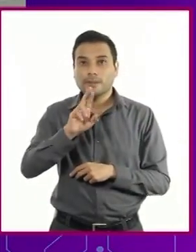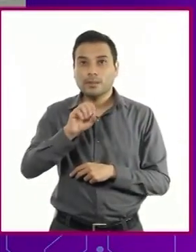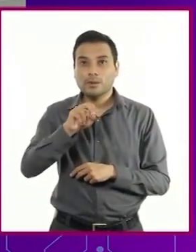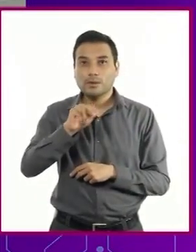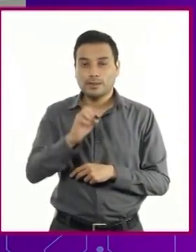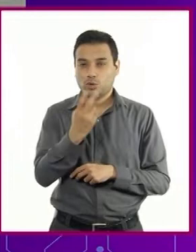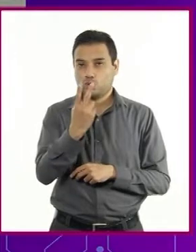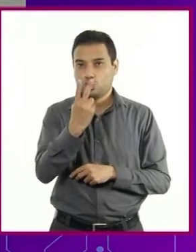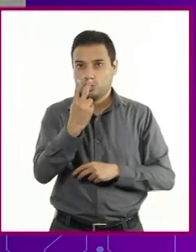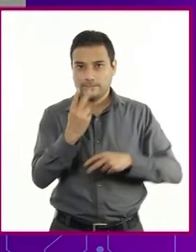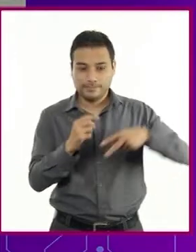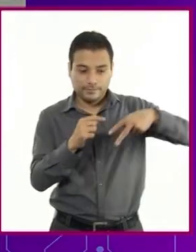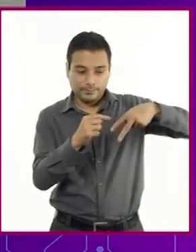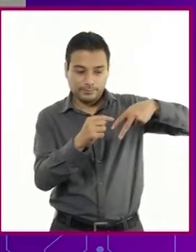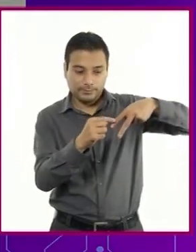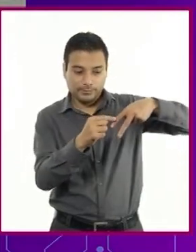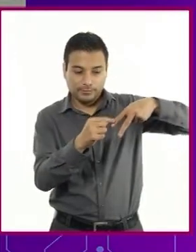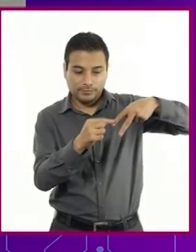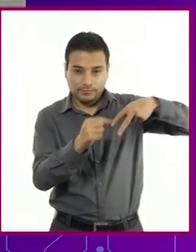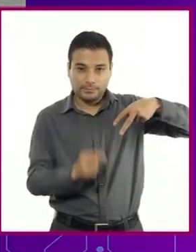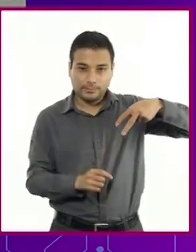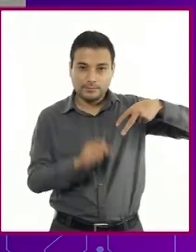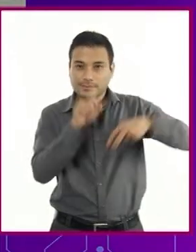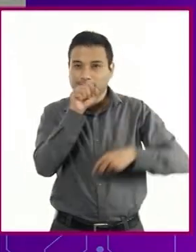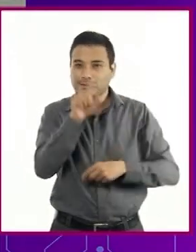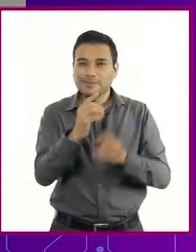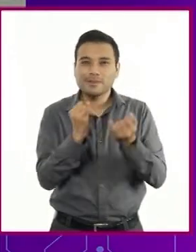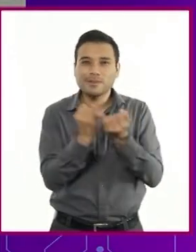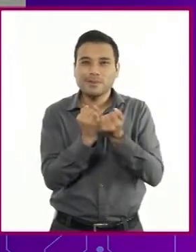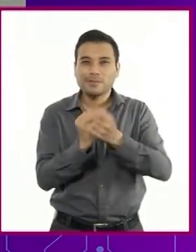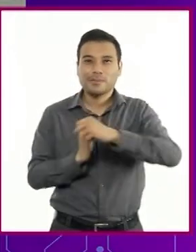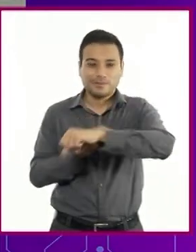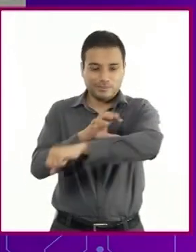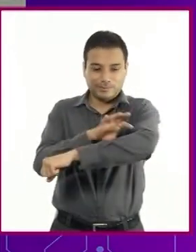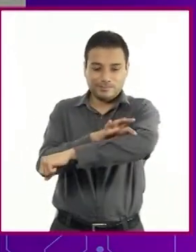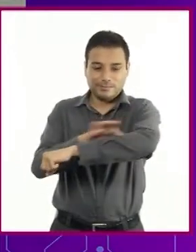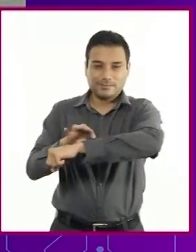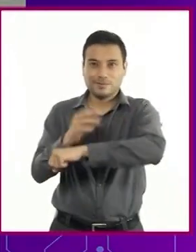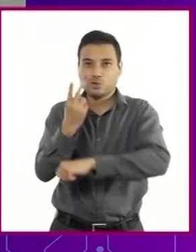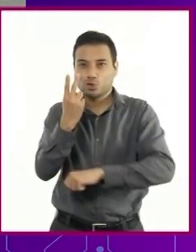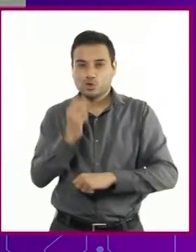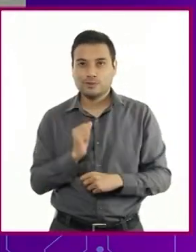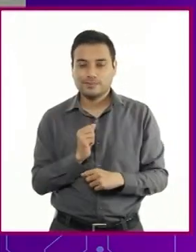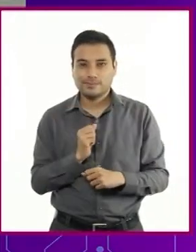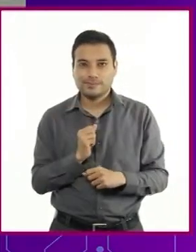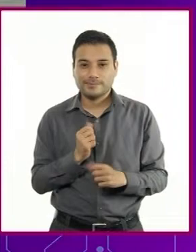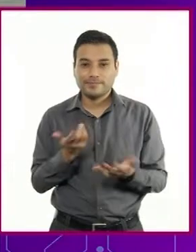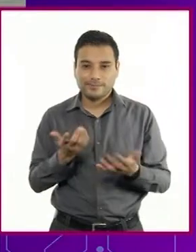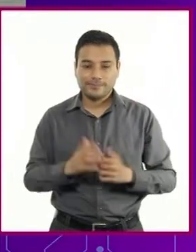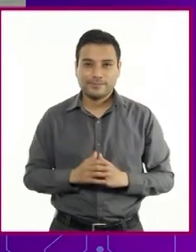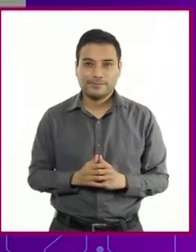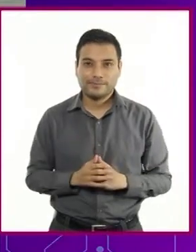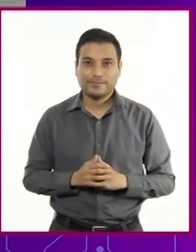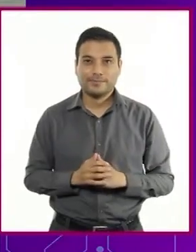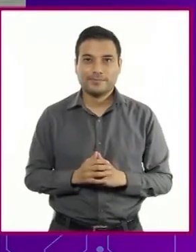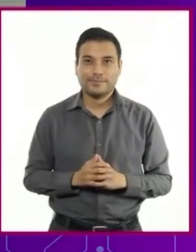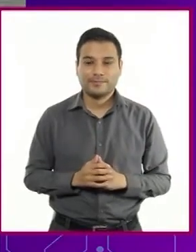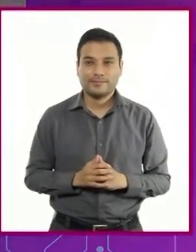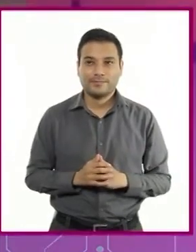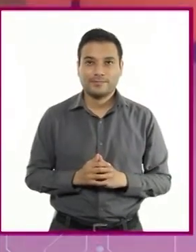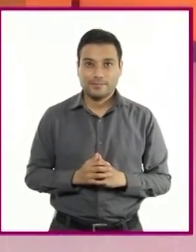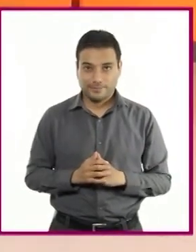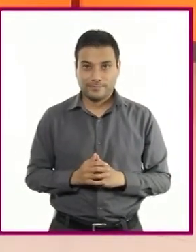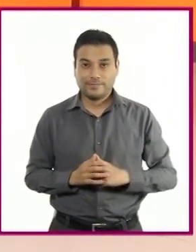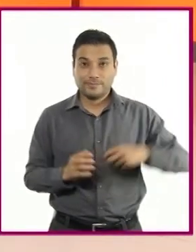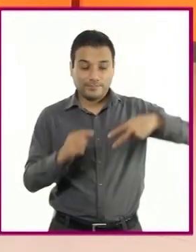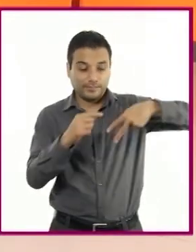par, como los huesos del antebrazo, y conectan al fémur